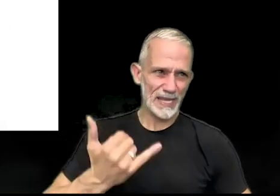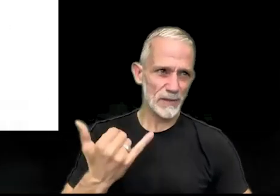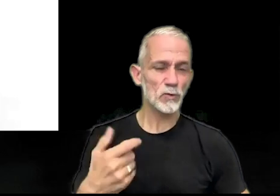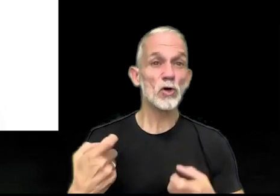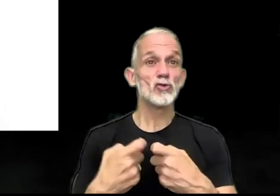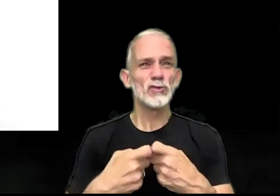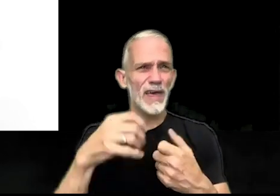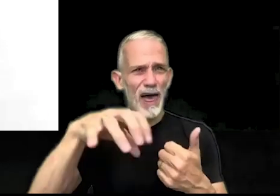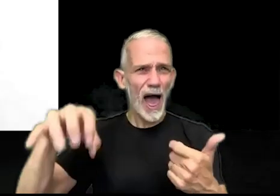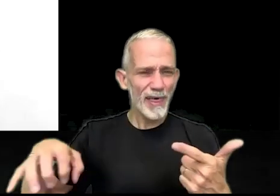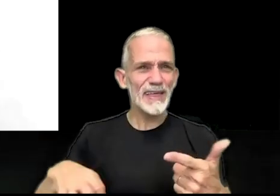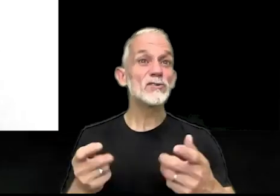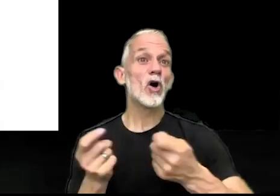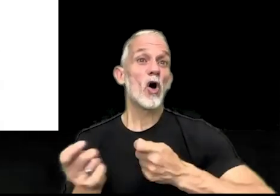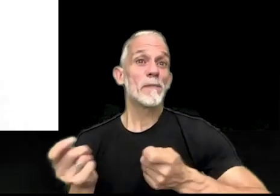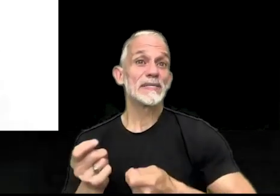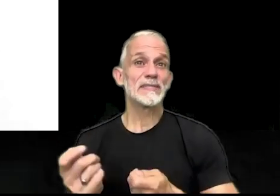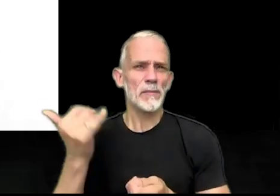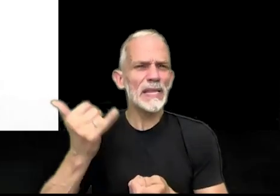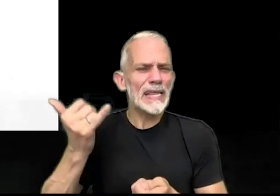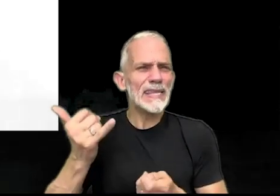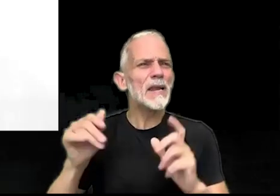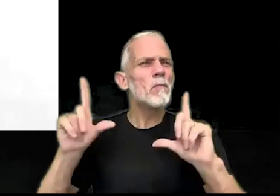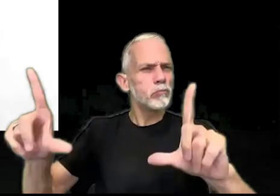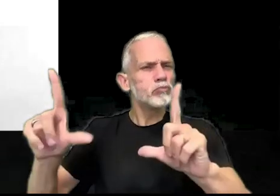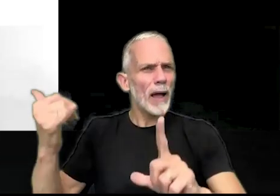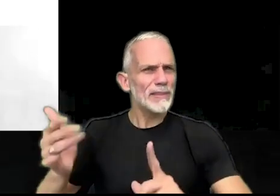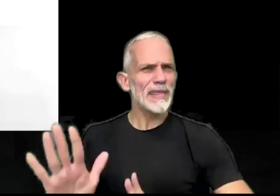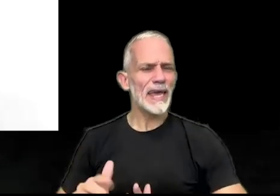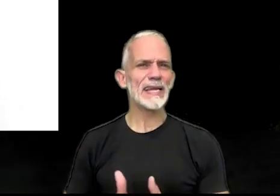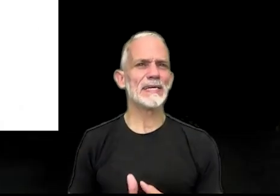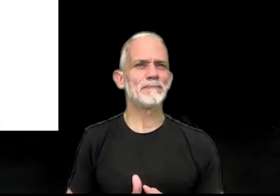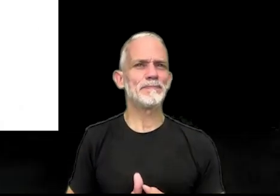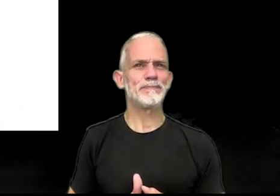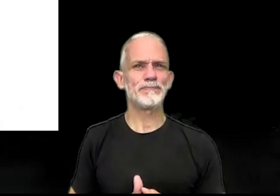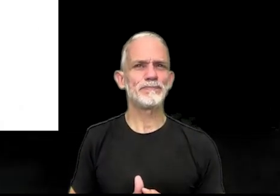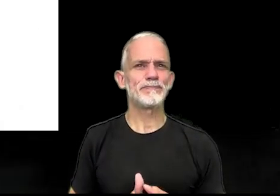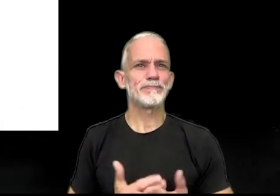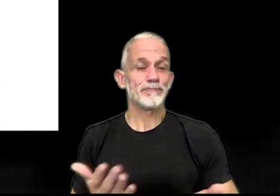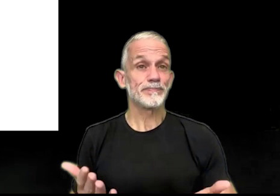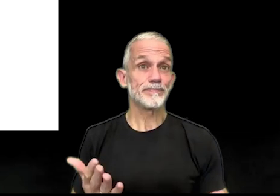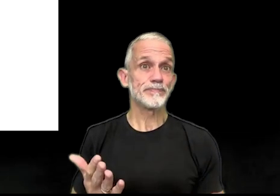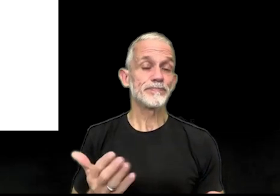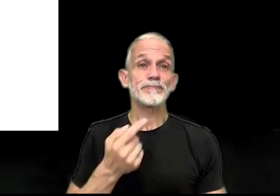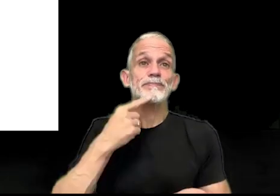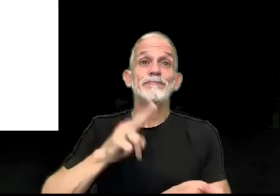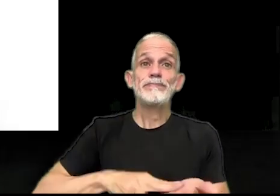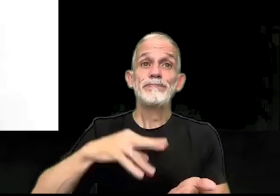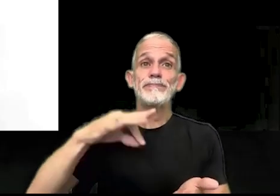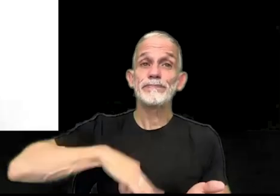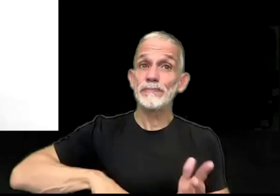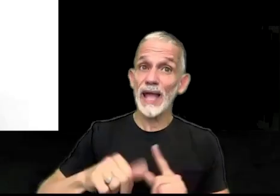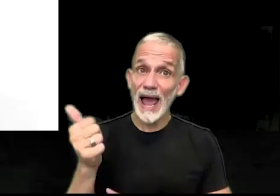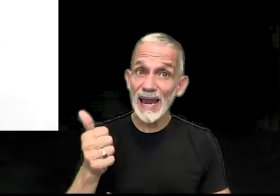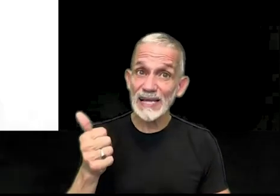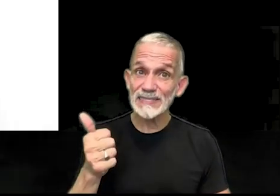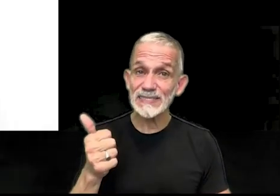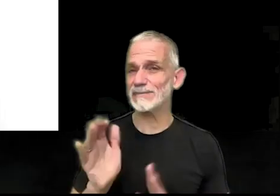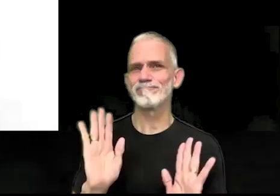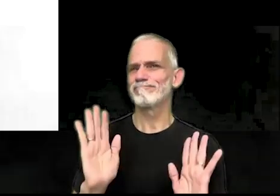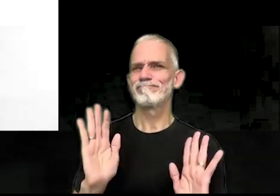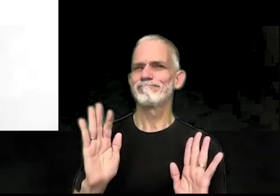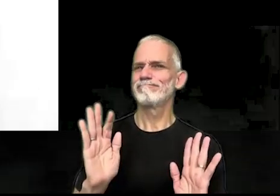tenemos sociedades que comercialmente tienen personería, pero que en impuesto a las ganancias no